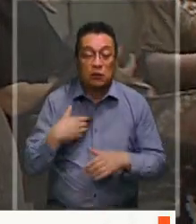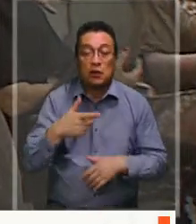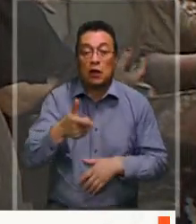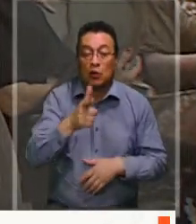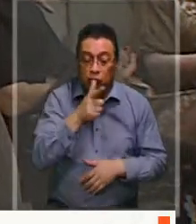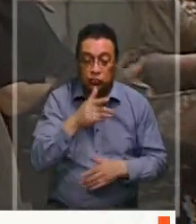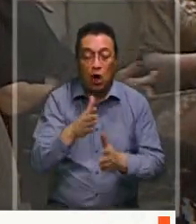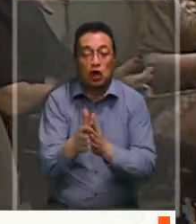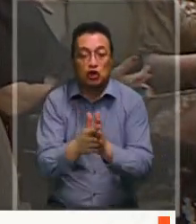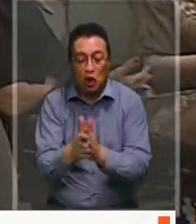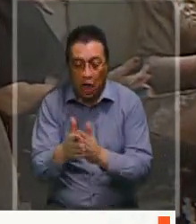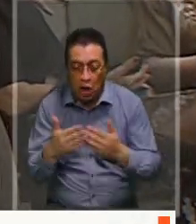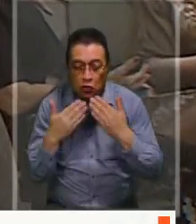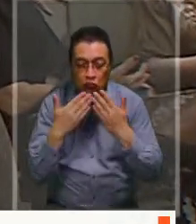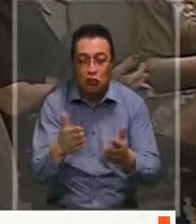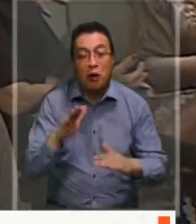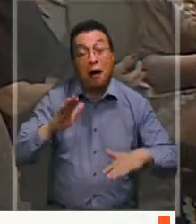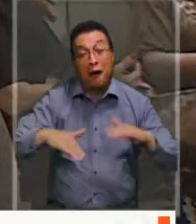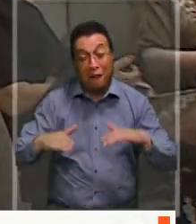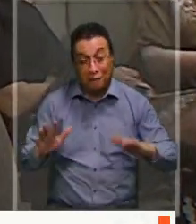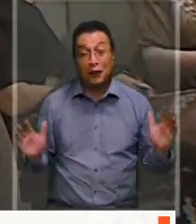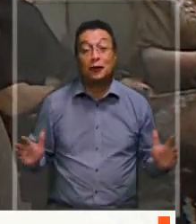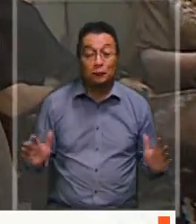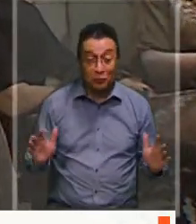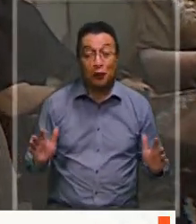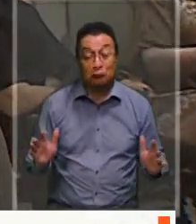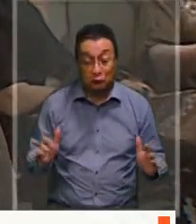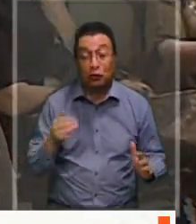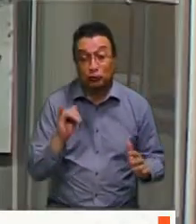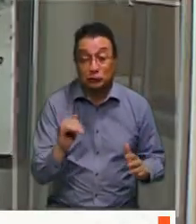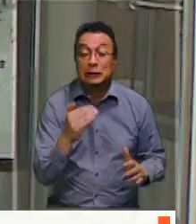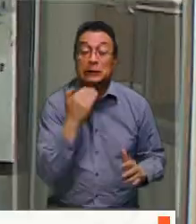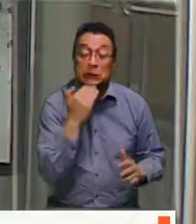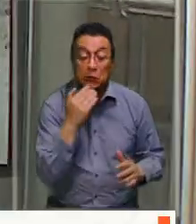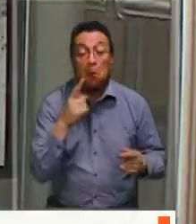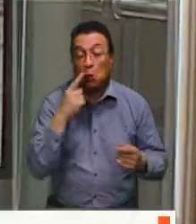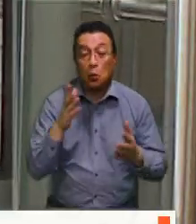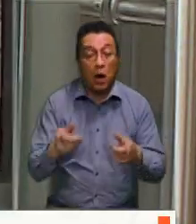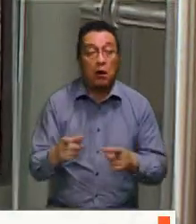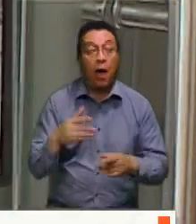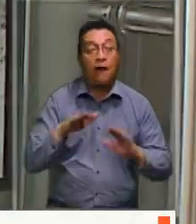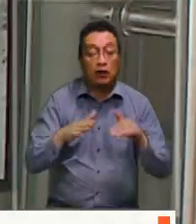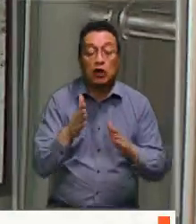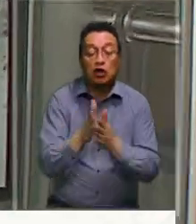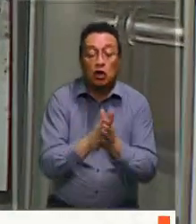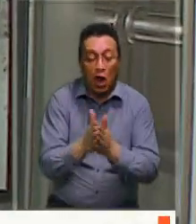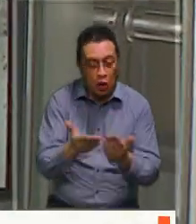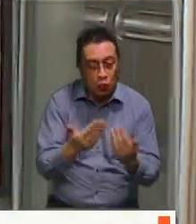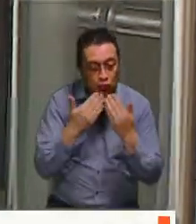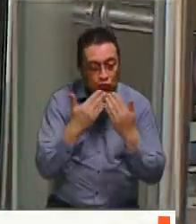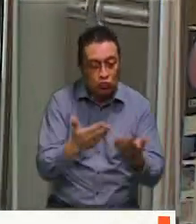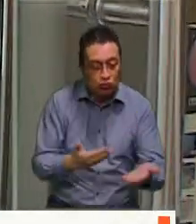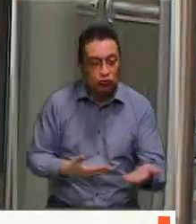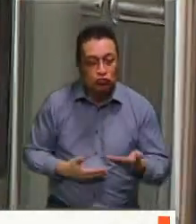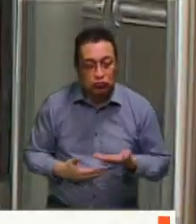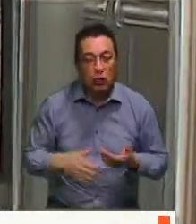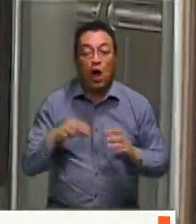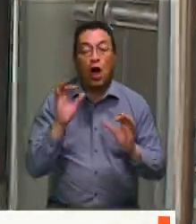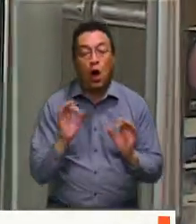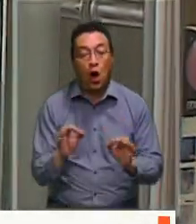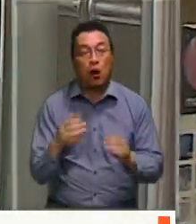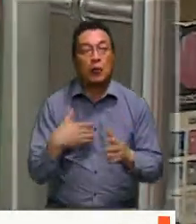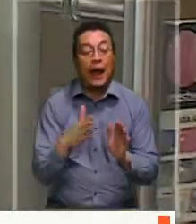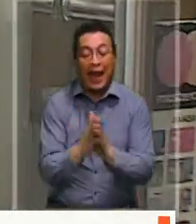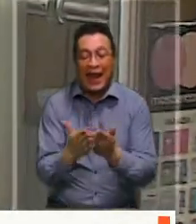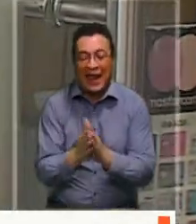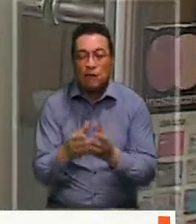veces chocolate, cositas así simples, pero... Pero me han dejado un chocolate o, digamos, un libro,